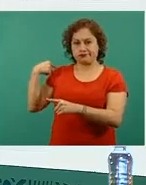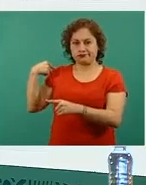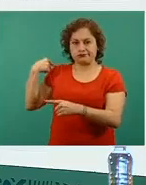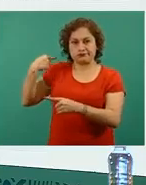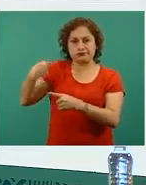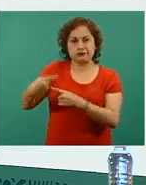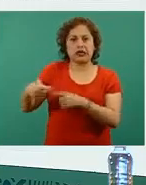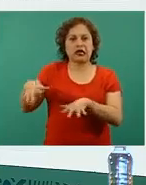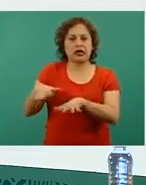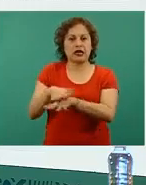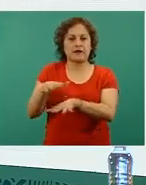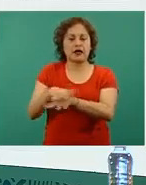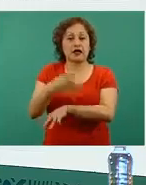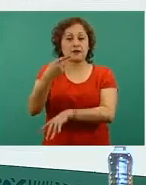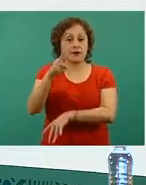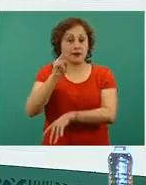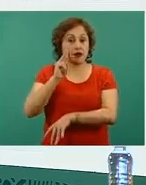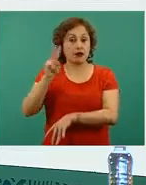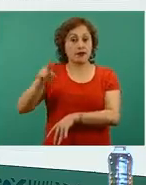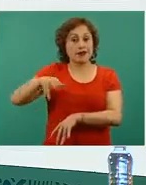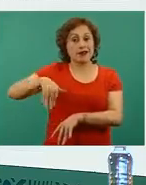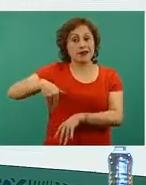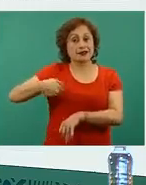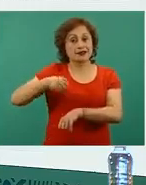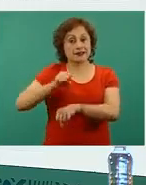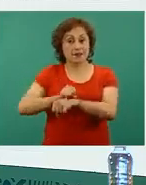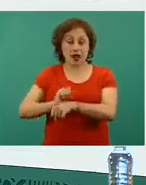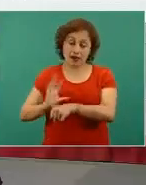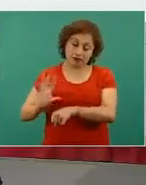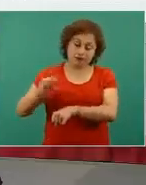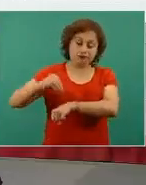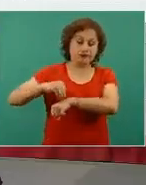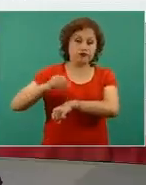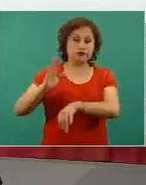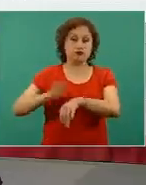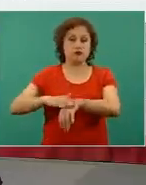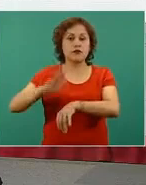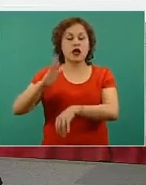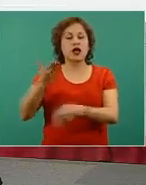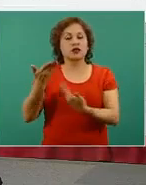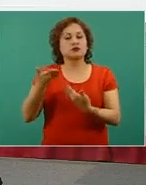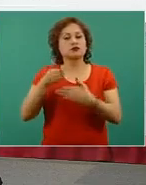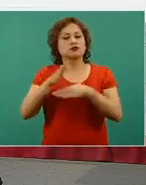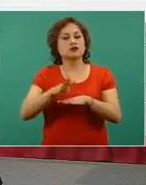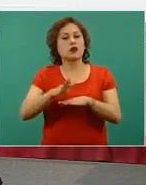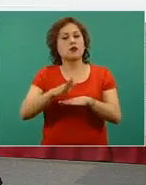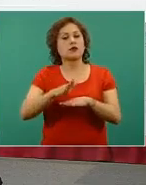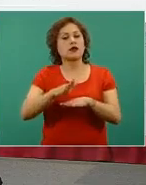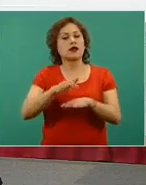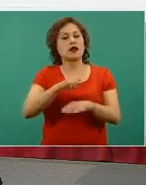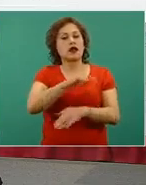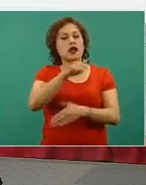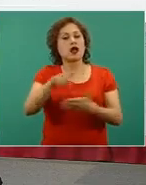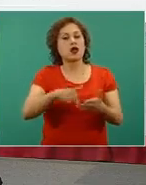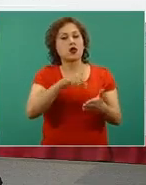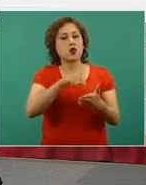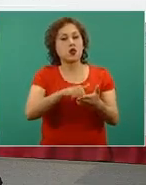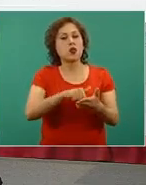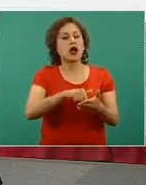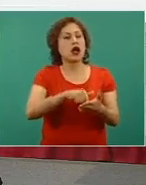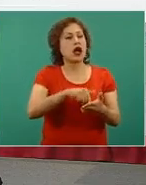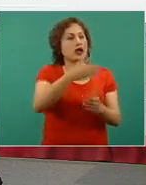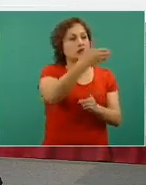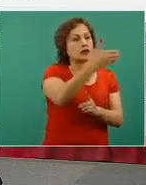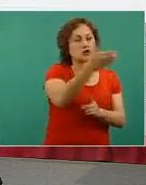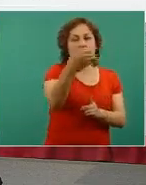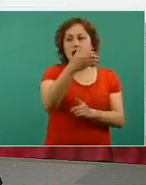en la última semana van nutriéndose más datos, particularmente de las zonas rurales en donde no hay acceso al Internet y se